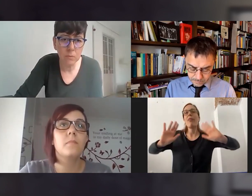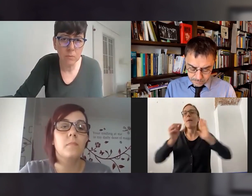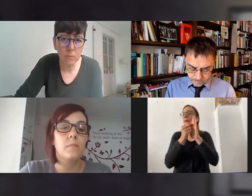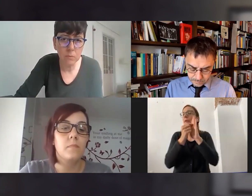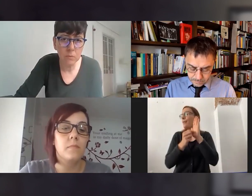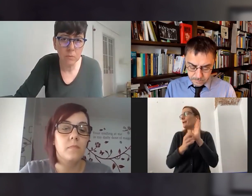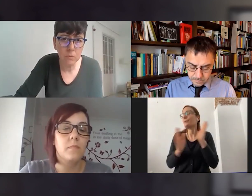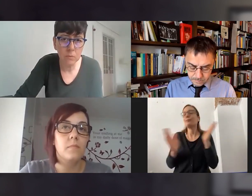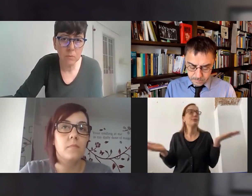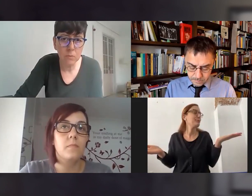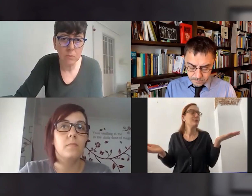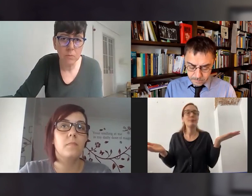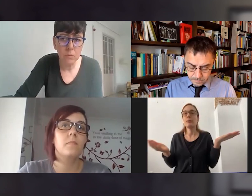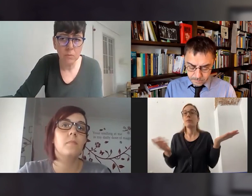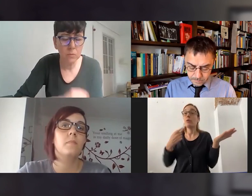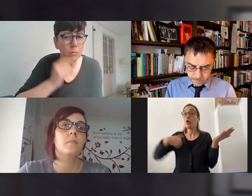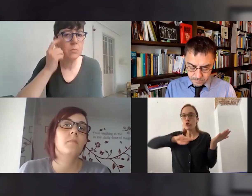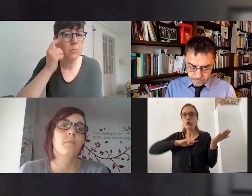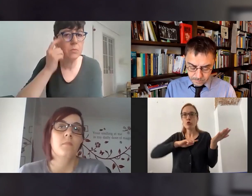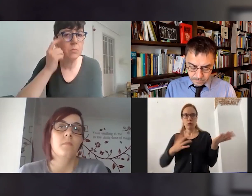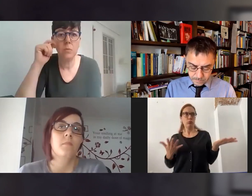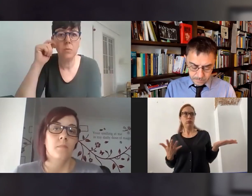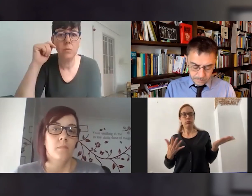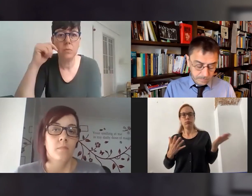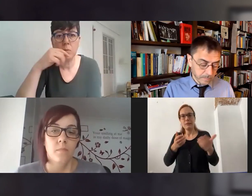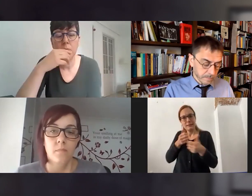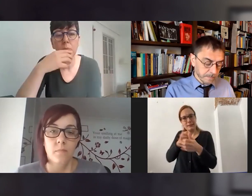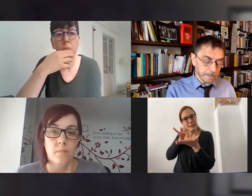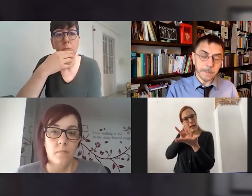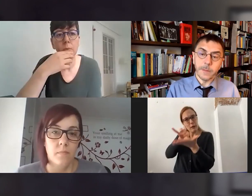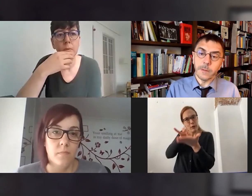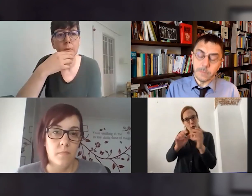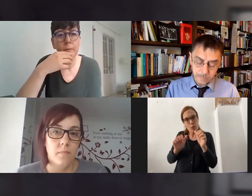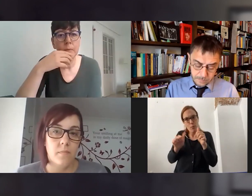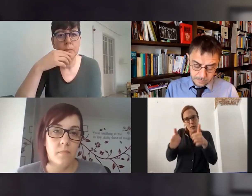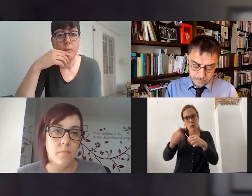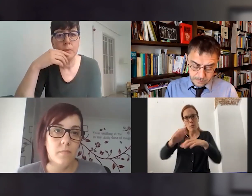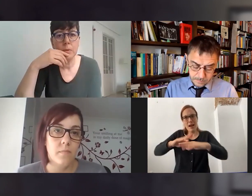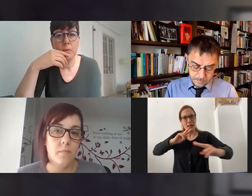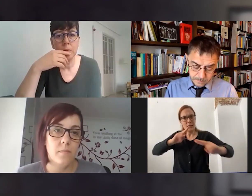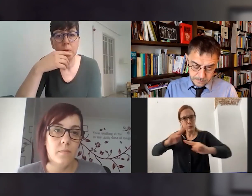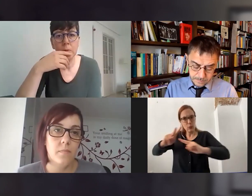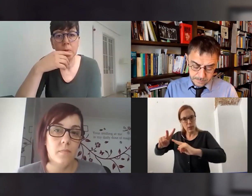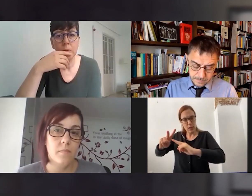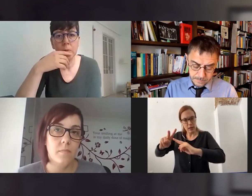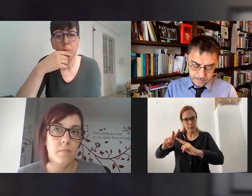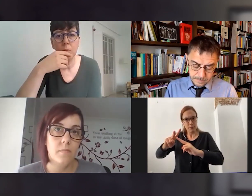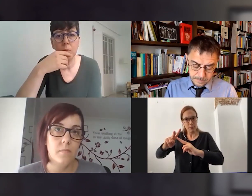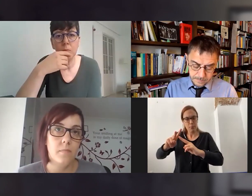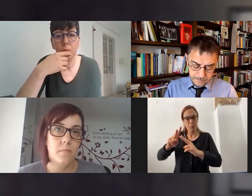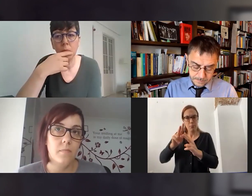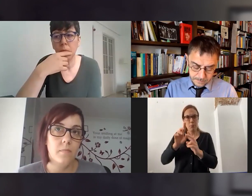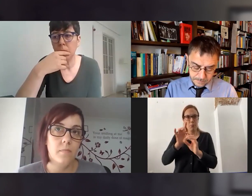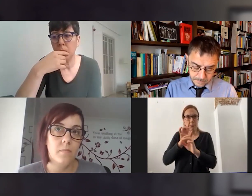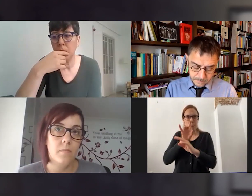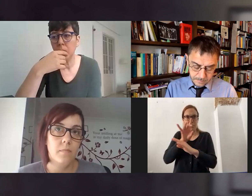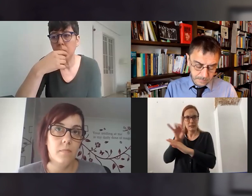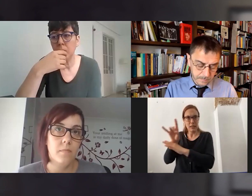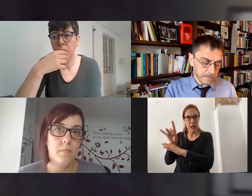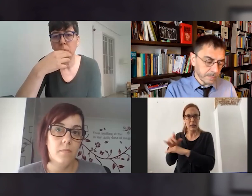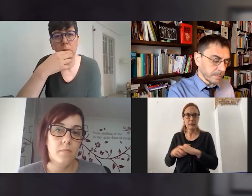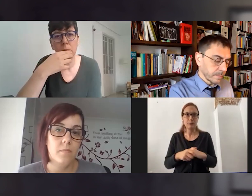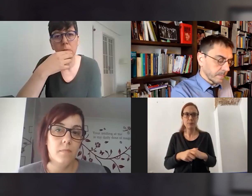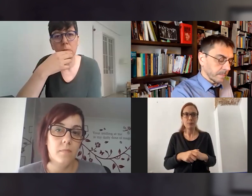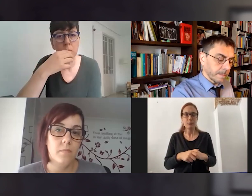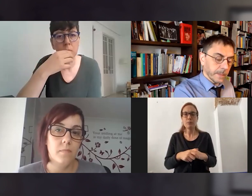puesto en marcha ese servicio para responder a cientos de mensajes. Y creo que justamente la tarea que tenemos por delante en esta